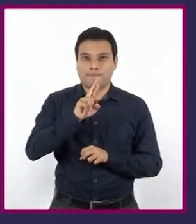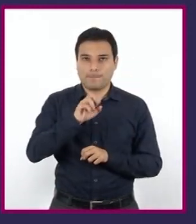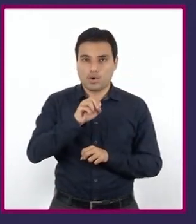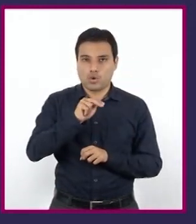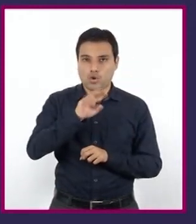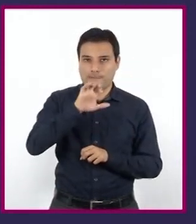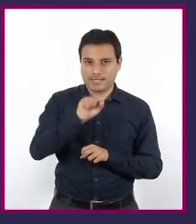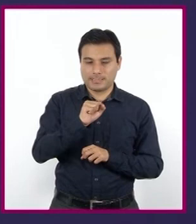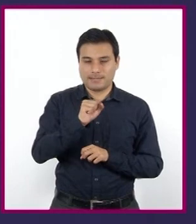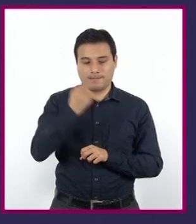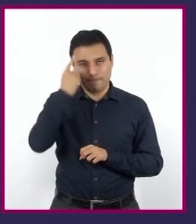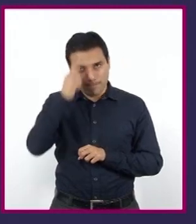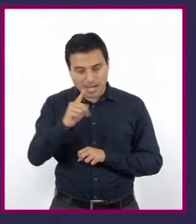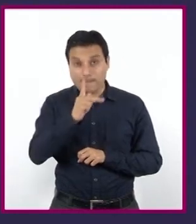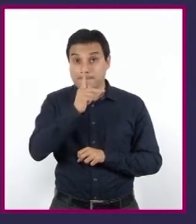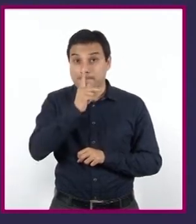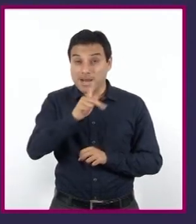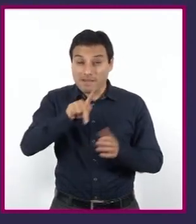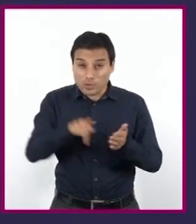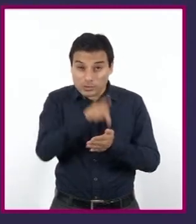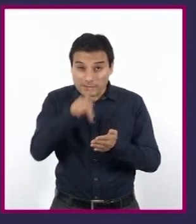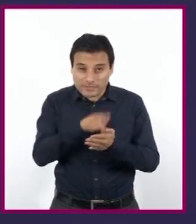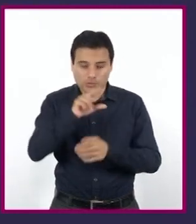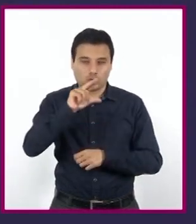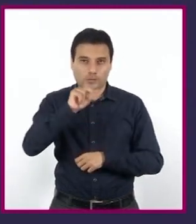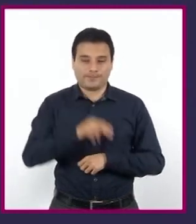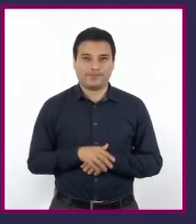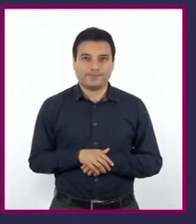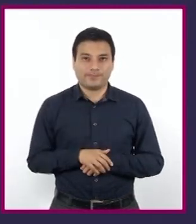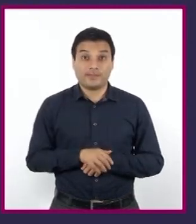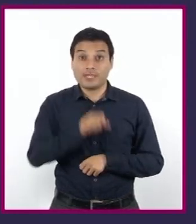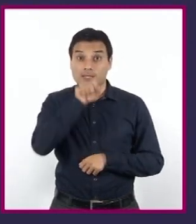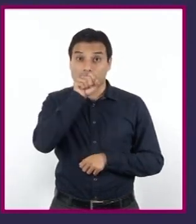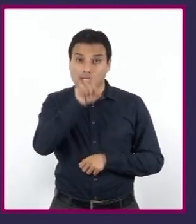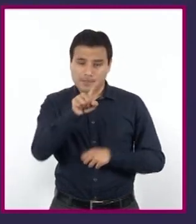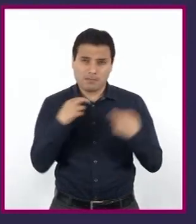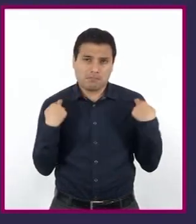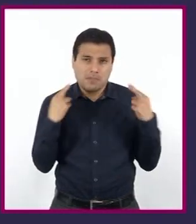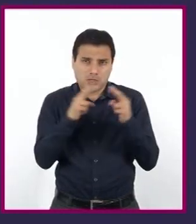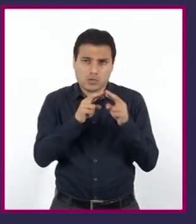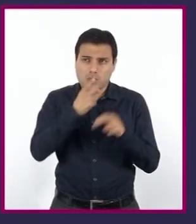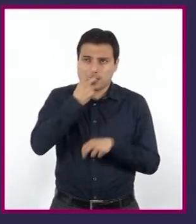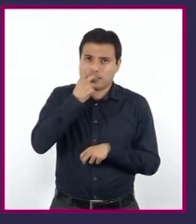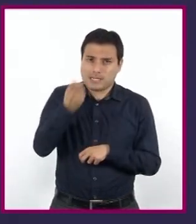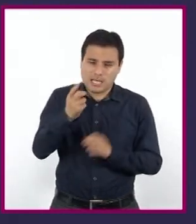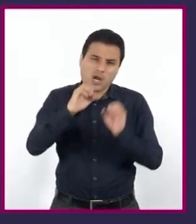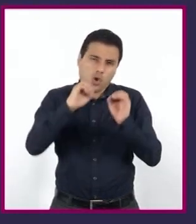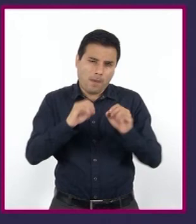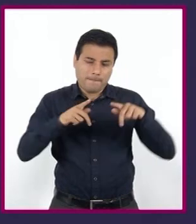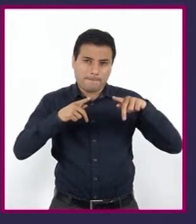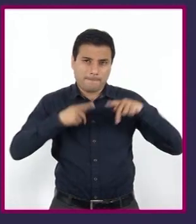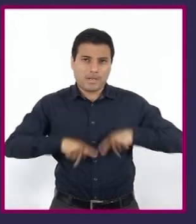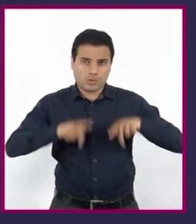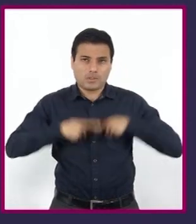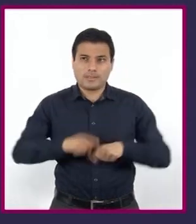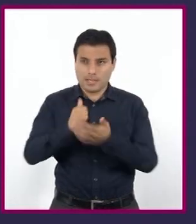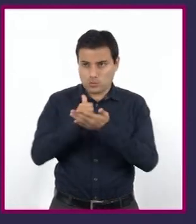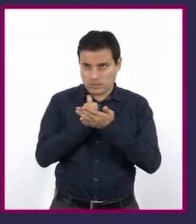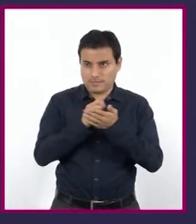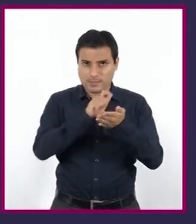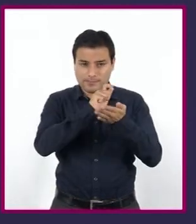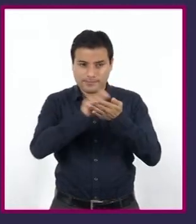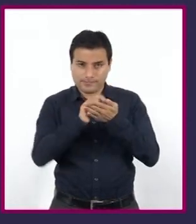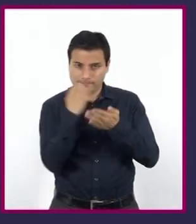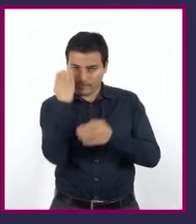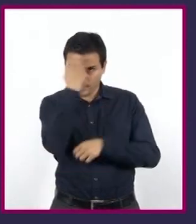evitar repeticiones en un texto. También pueden pedir a su profesor o a alguien a su alrededor que revisen sus textos